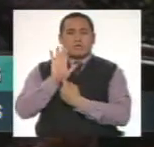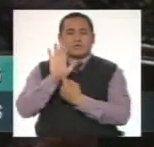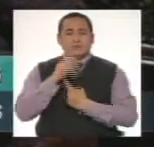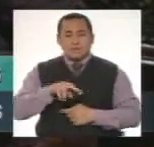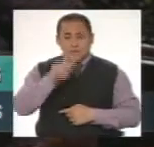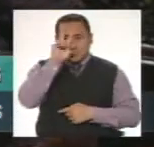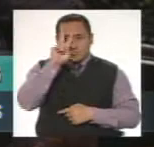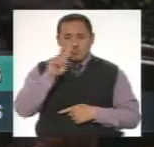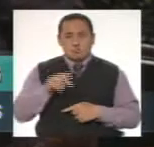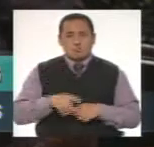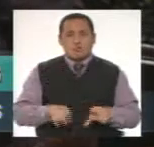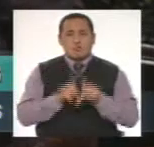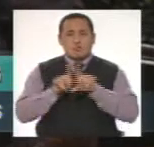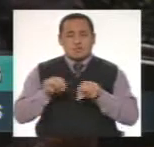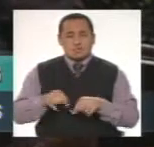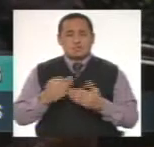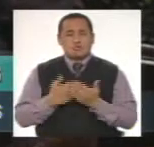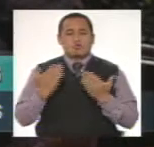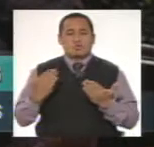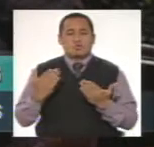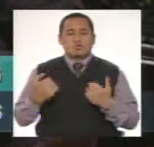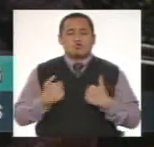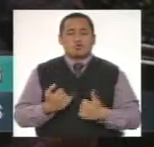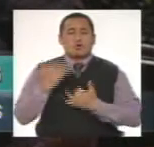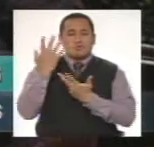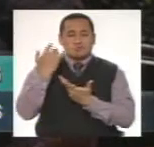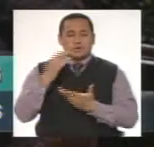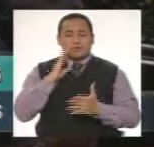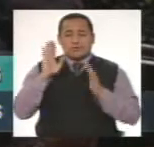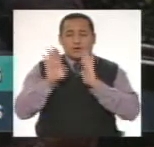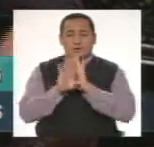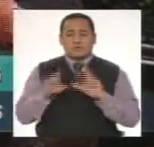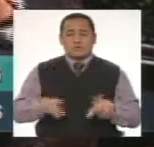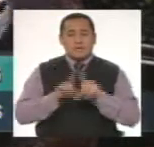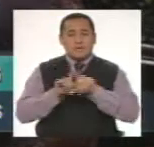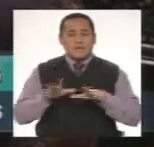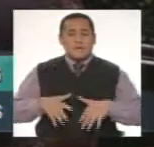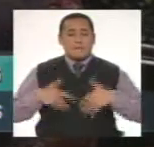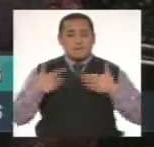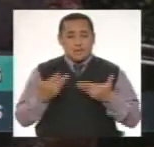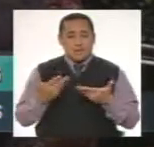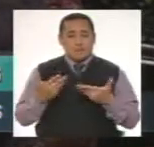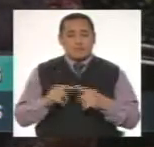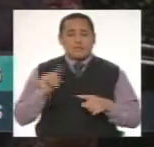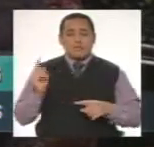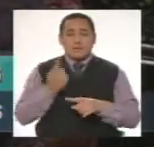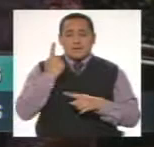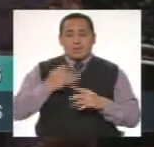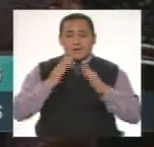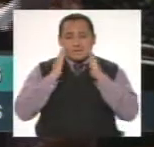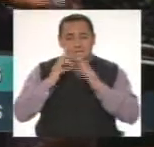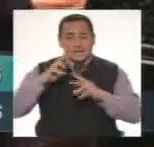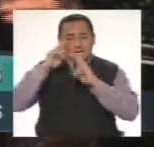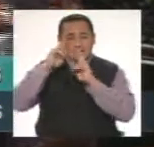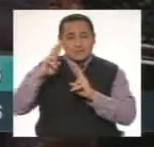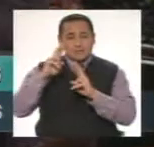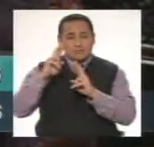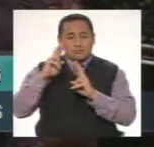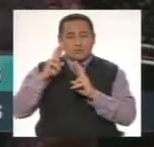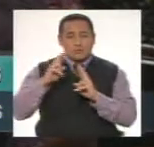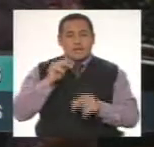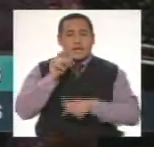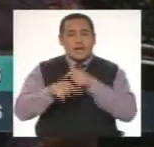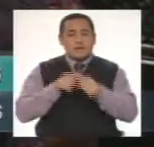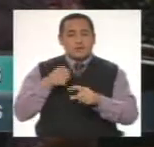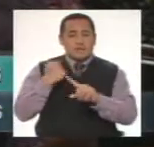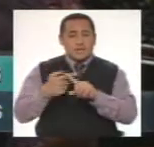Perú esta situación, ¿no? Yo espero que podamos primero tratar con respeto